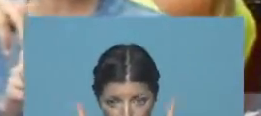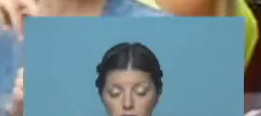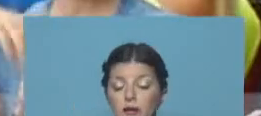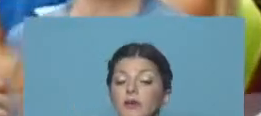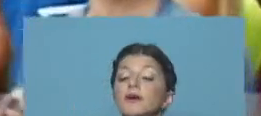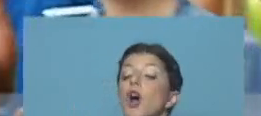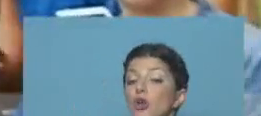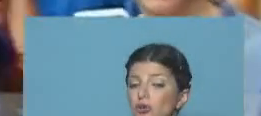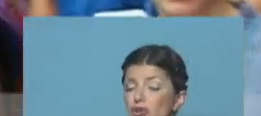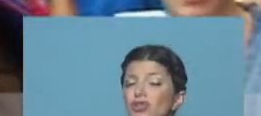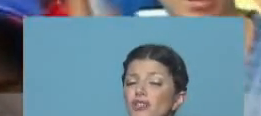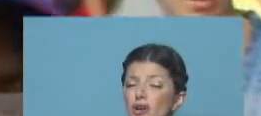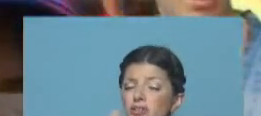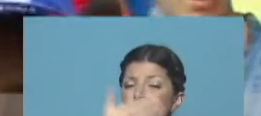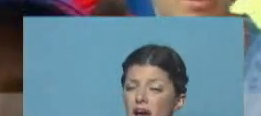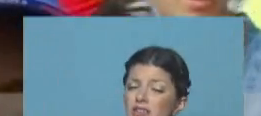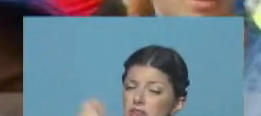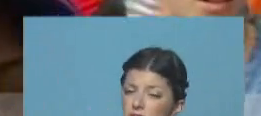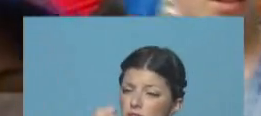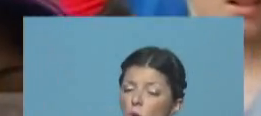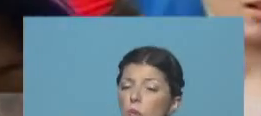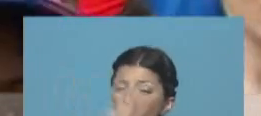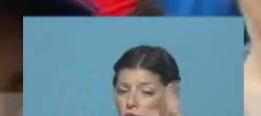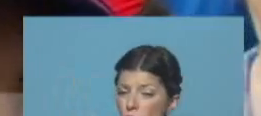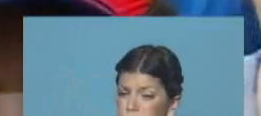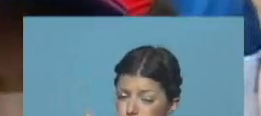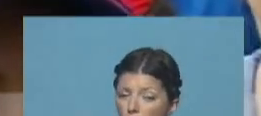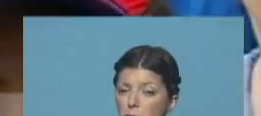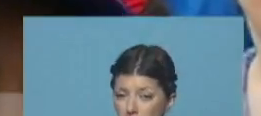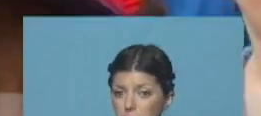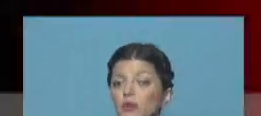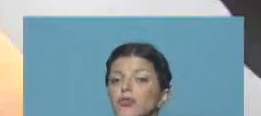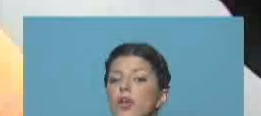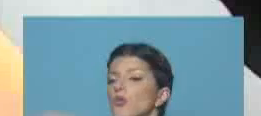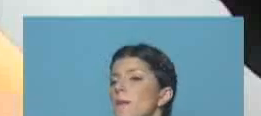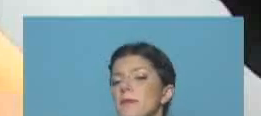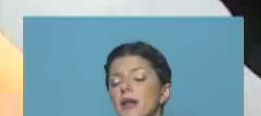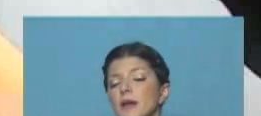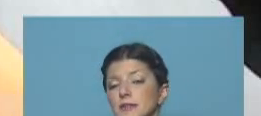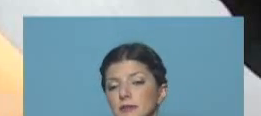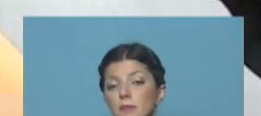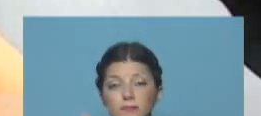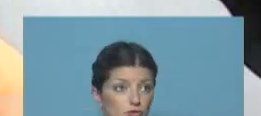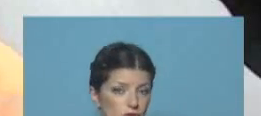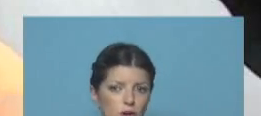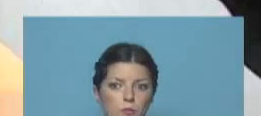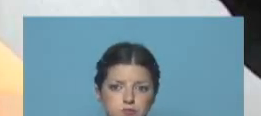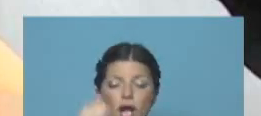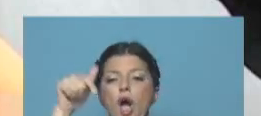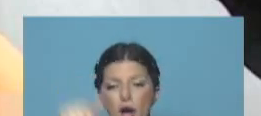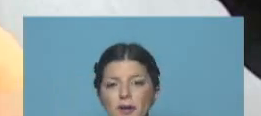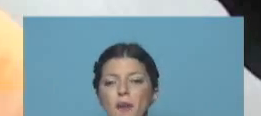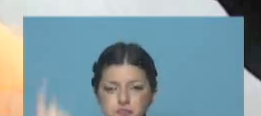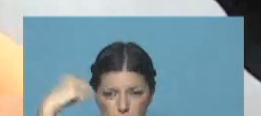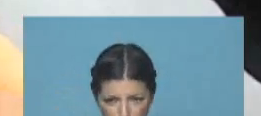día a día en la calle, tratando de sacar a este país también adelante, para nosotros es un símbolo de esperanza. La victoria es nuestra, Dios está con